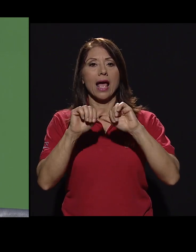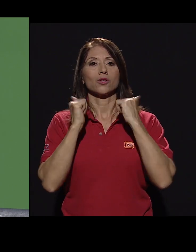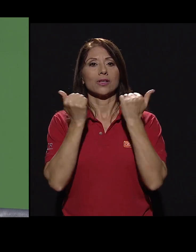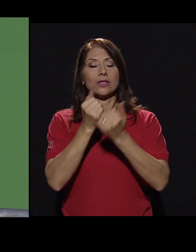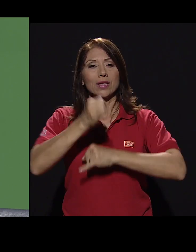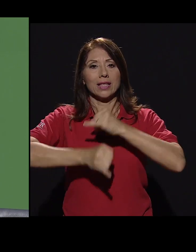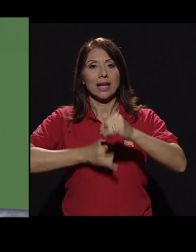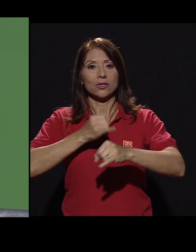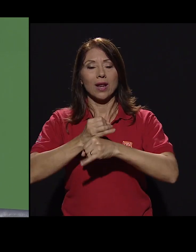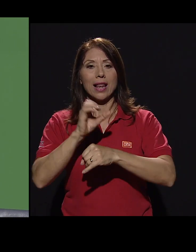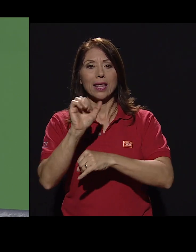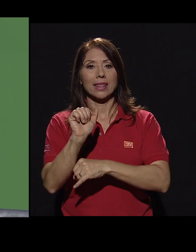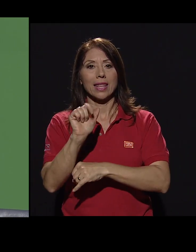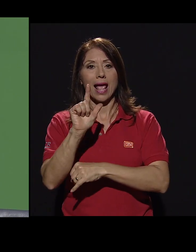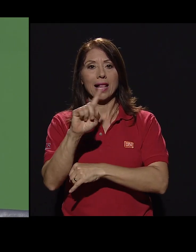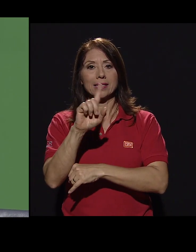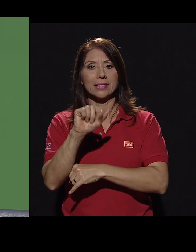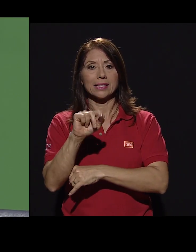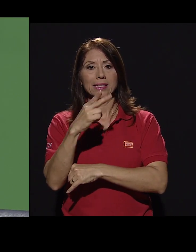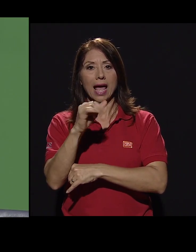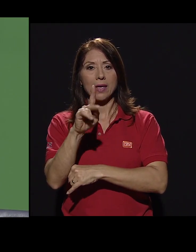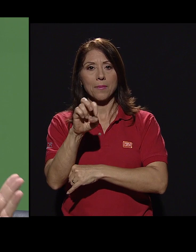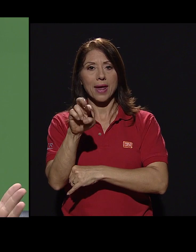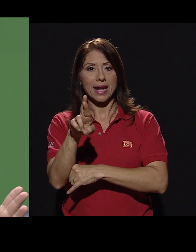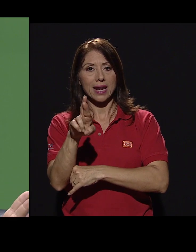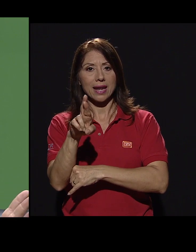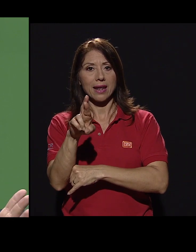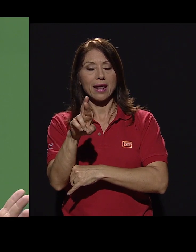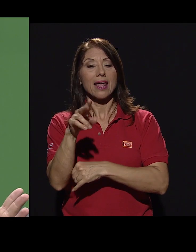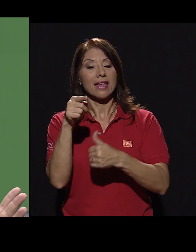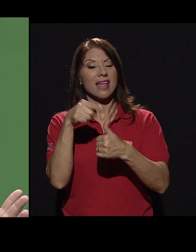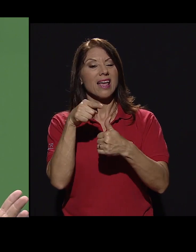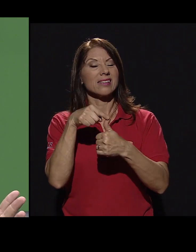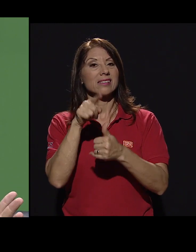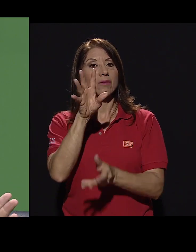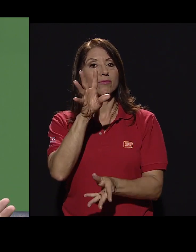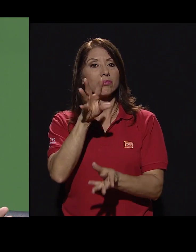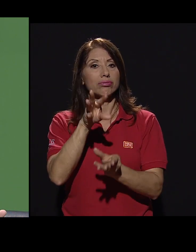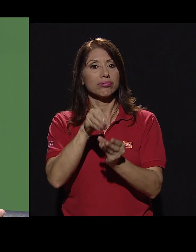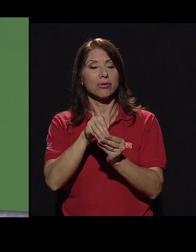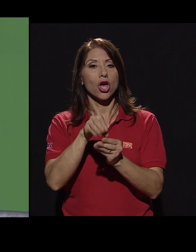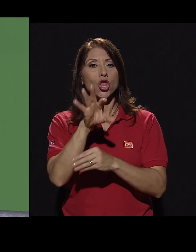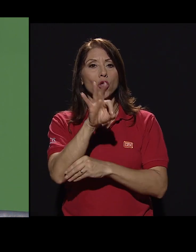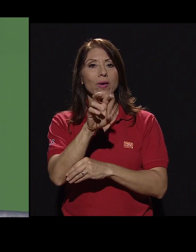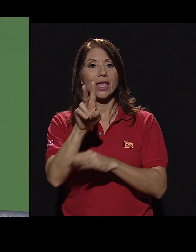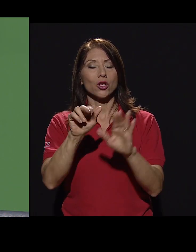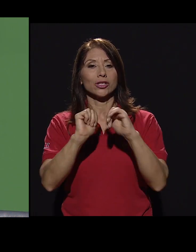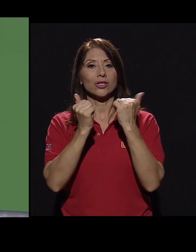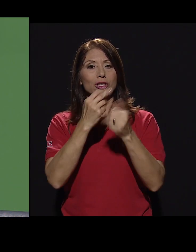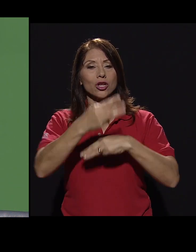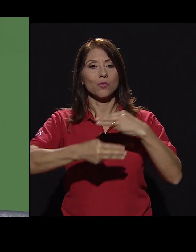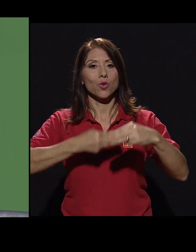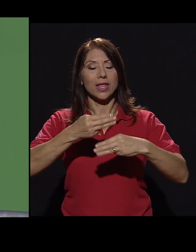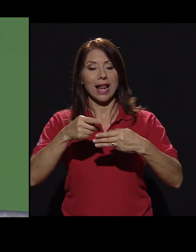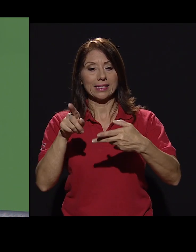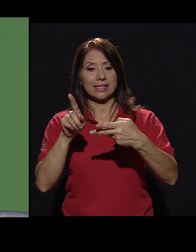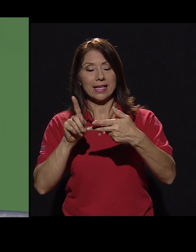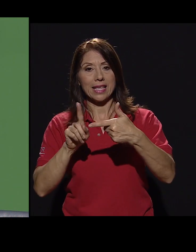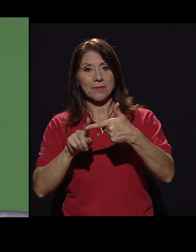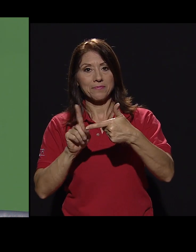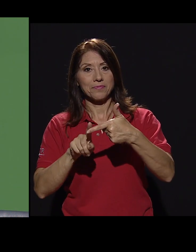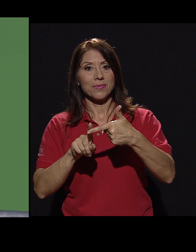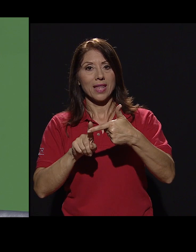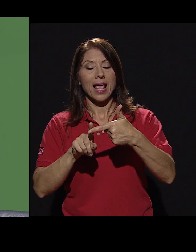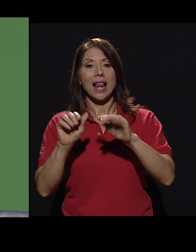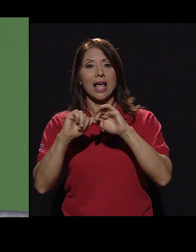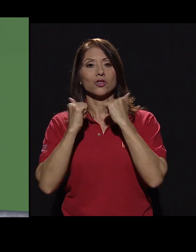Asociación Internacional De Alzheimer Que es el Que conlleva 92 Asociaciones mundiales Y se una